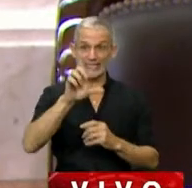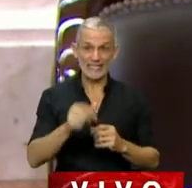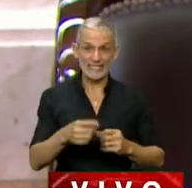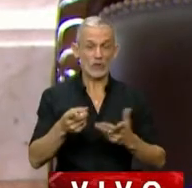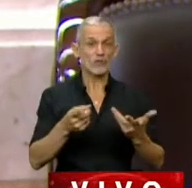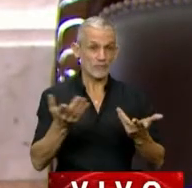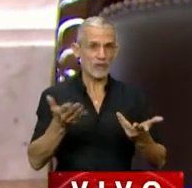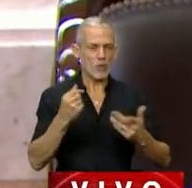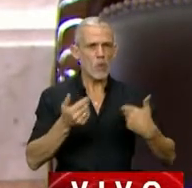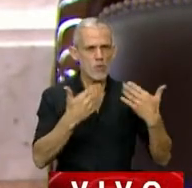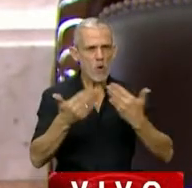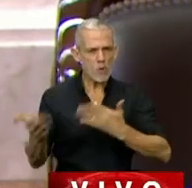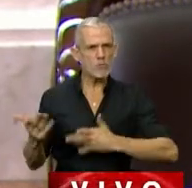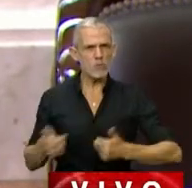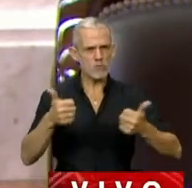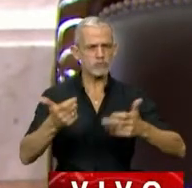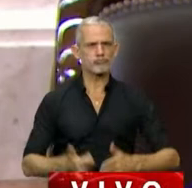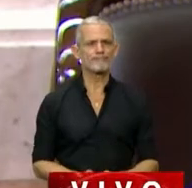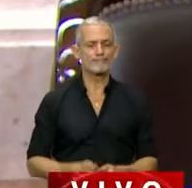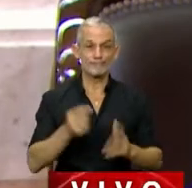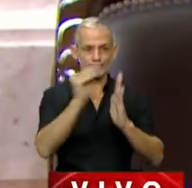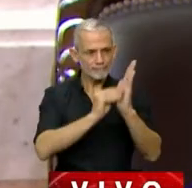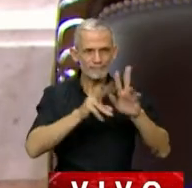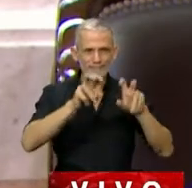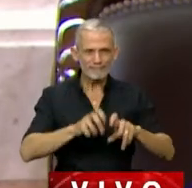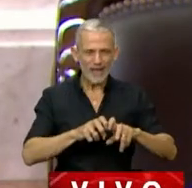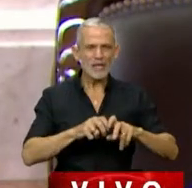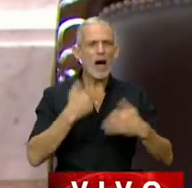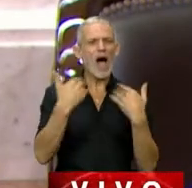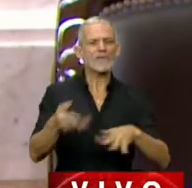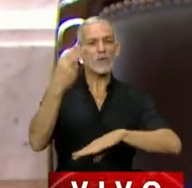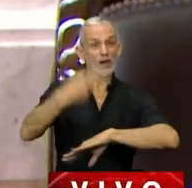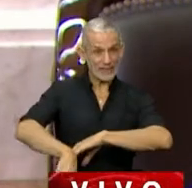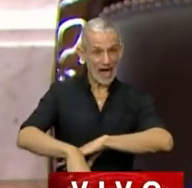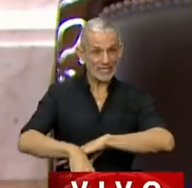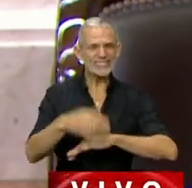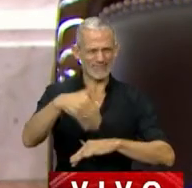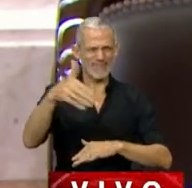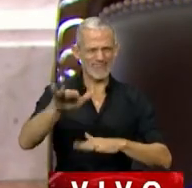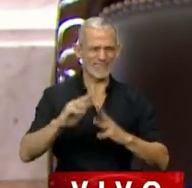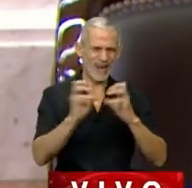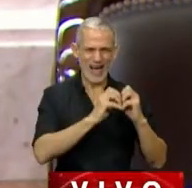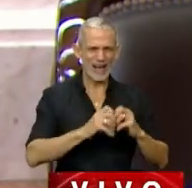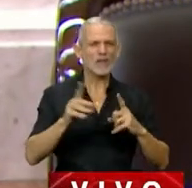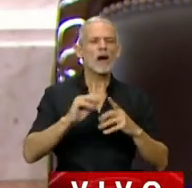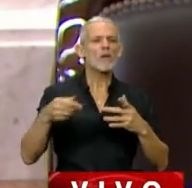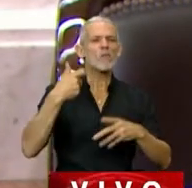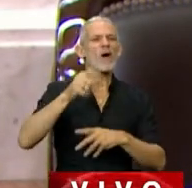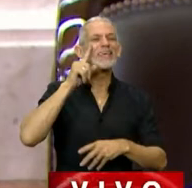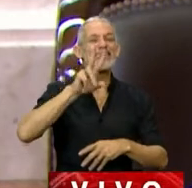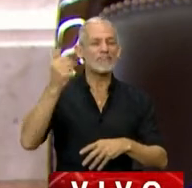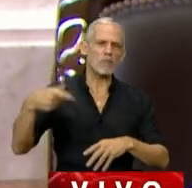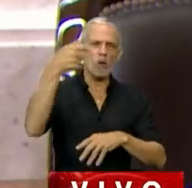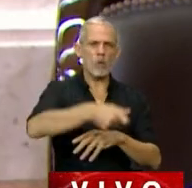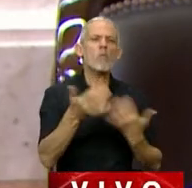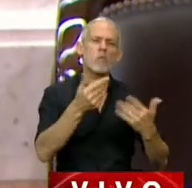y argentinas que se ven beneficiados, una agenda a favor de los taxistas que se le va a reintegrar el IVA para que